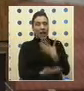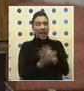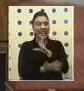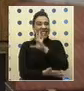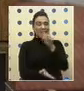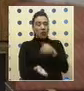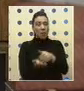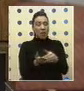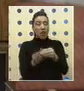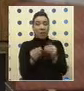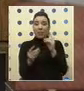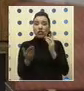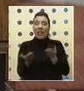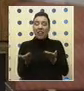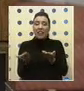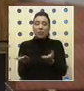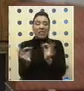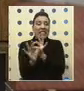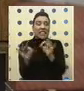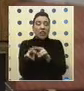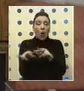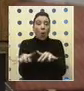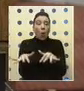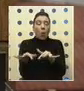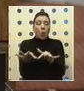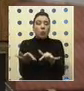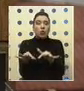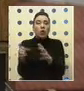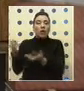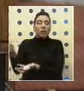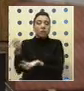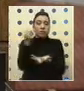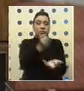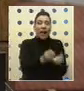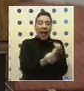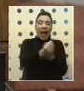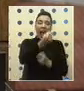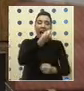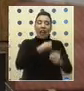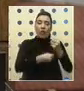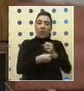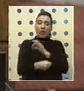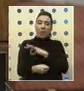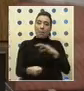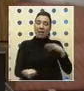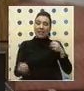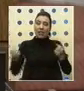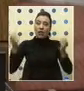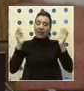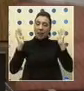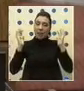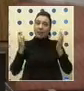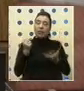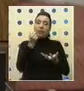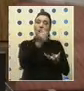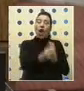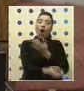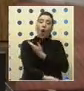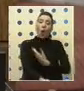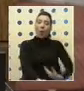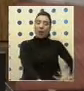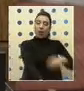millones de pesos disponibles y sin ejecución traspasados desde el año pasado desde el Ministerio de Transporte al Gobierno regional